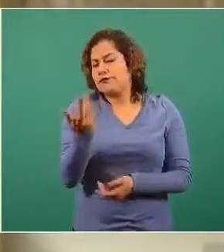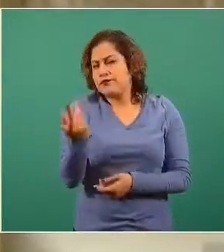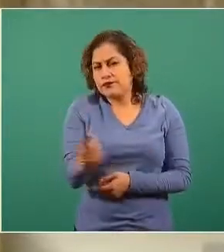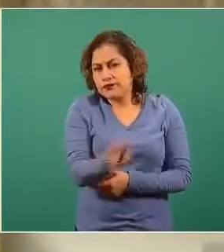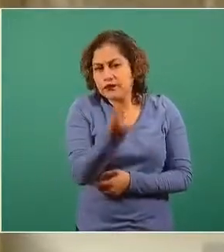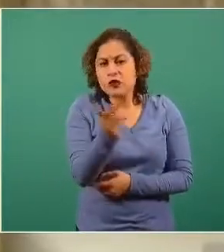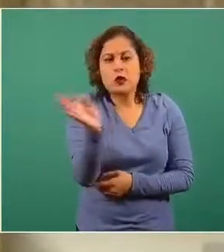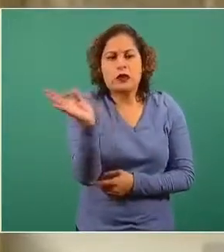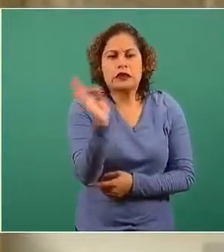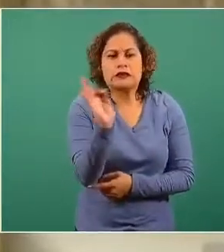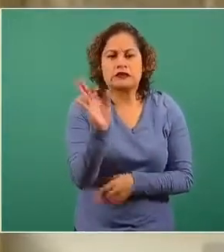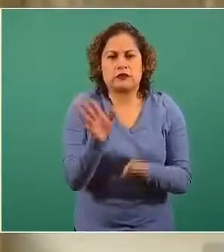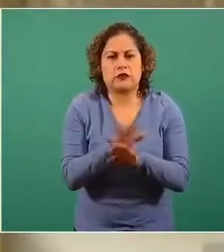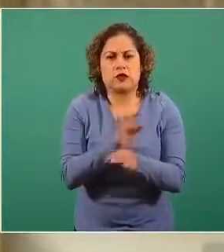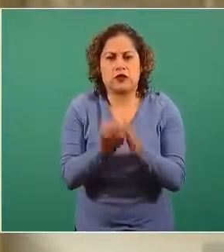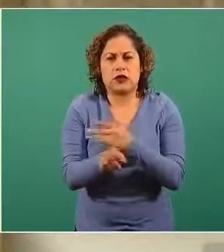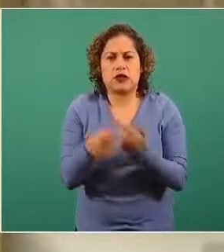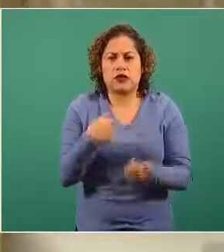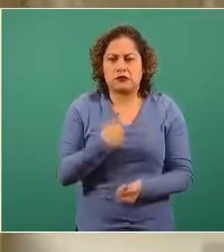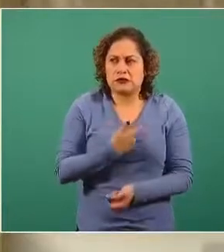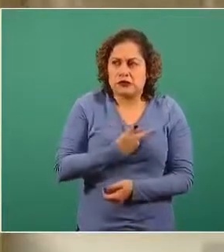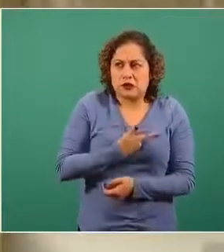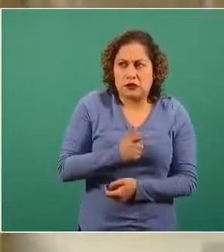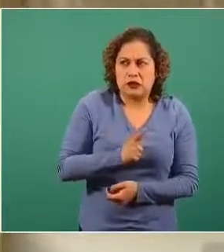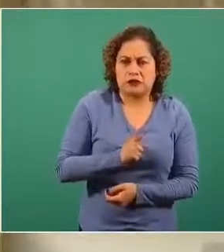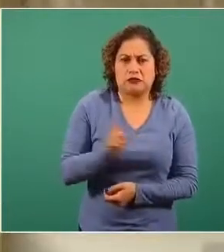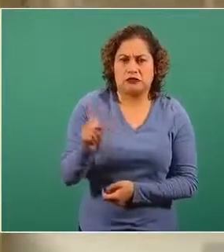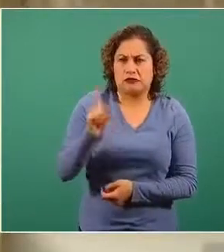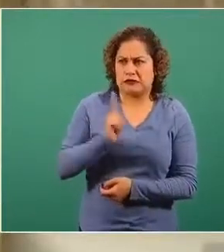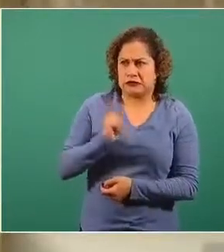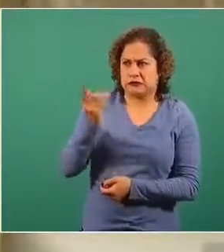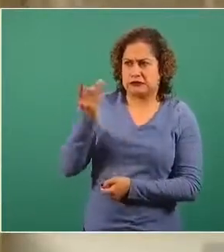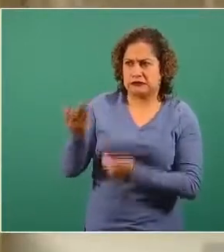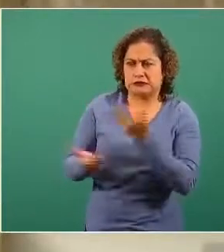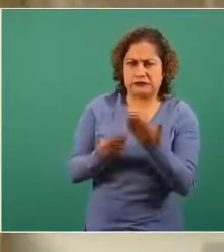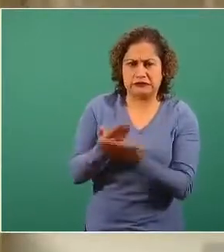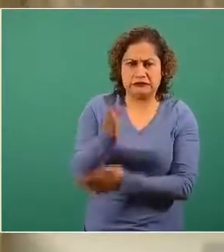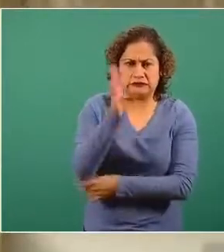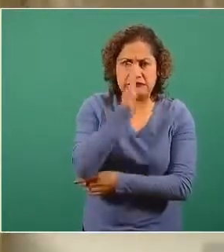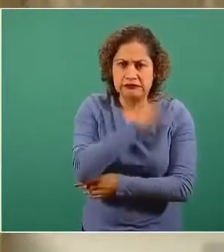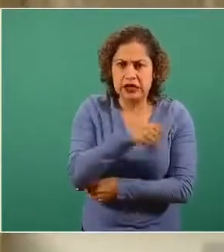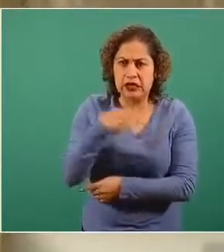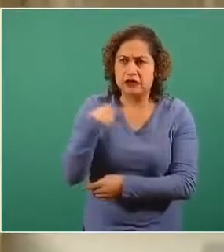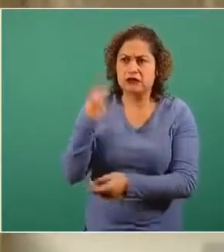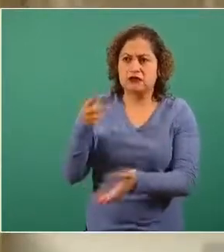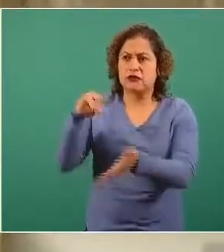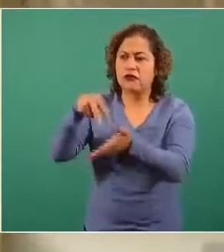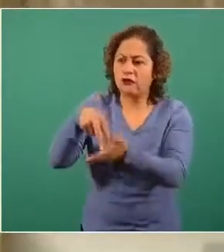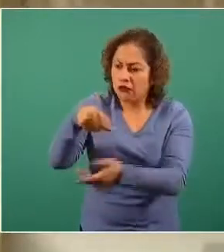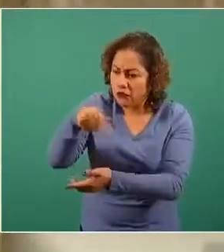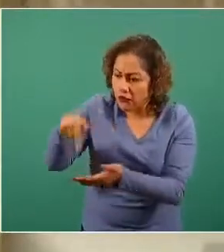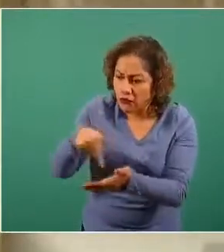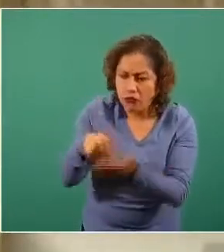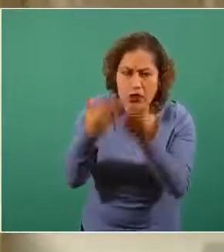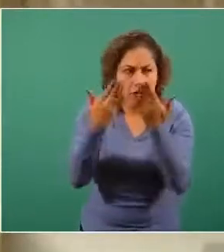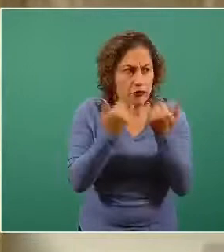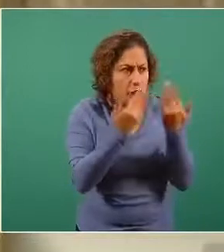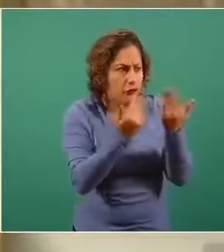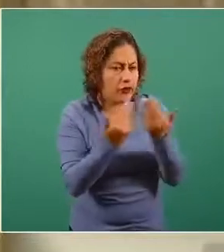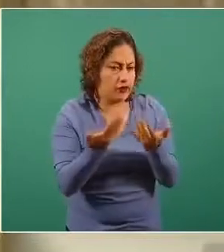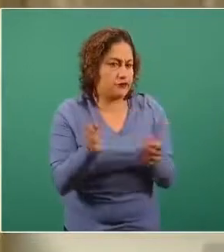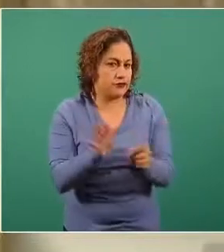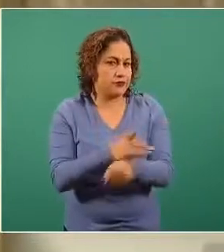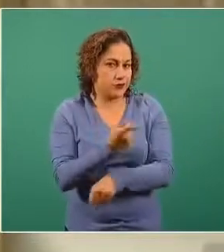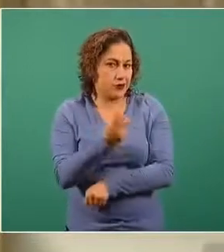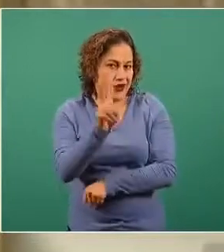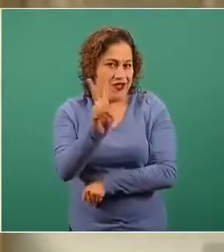que algo no le guste a la gente, es que no me atendieron, es que vine y resulta que debería de estar aquí el módulo y no lo encontré, porque llega a